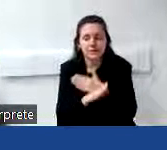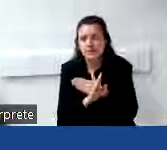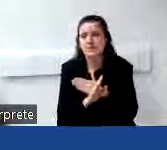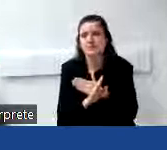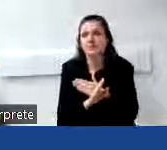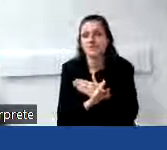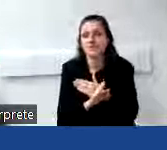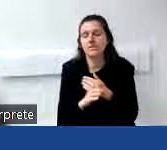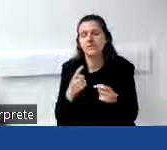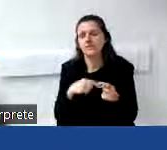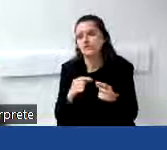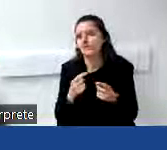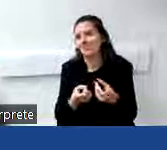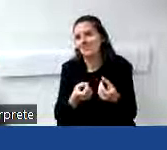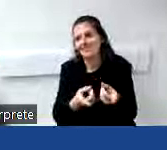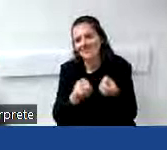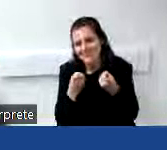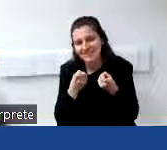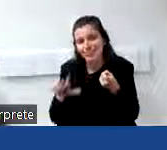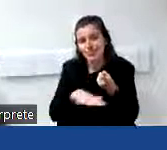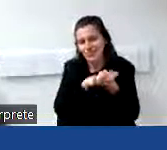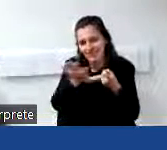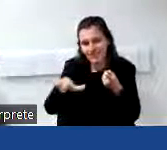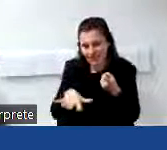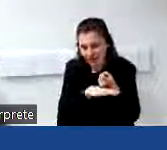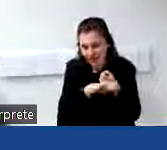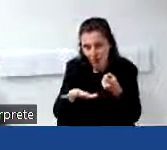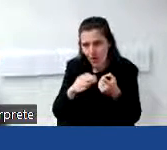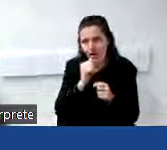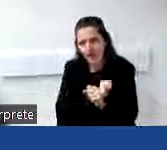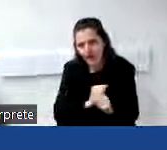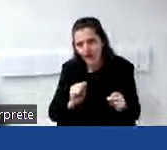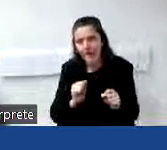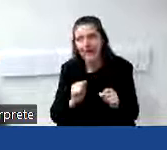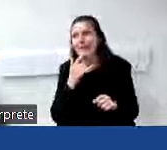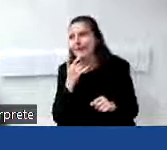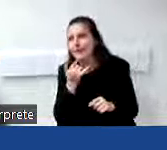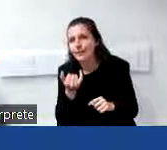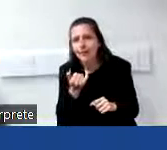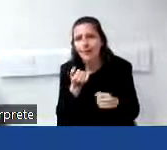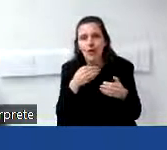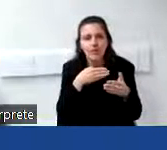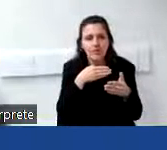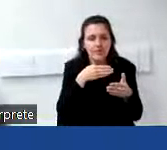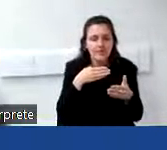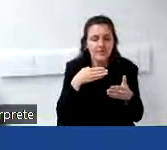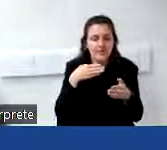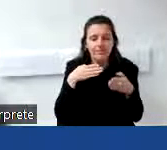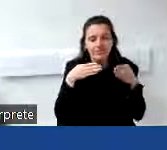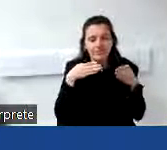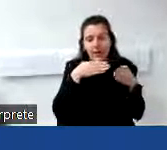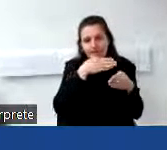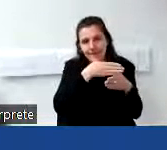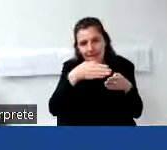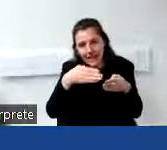transporte sin infraestructura asociada al transporte, ¿no? Entonces, bueno, si hay terminales, si las terminales son accesibles, si las